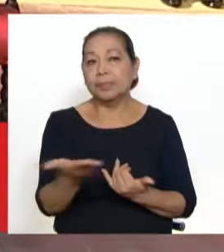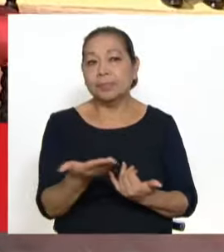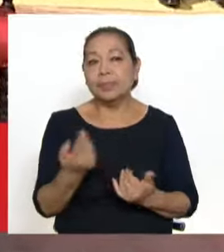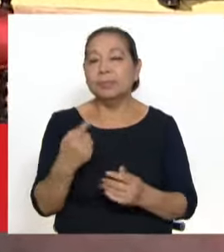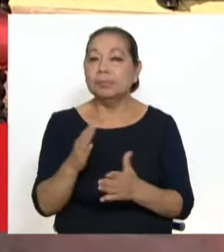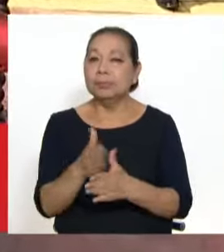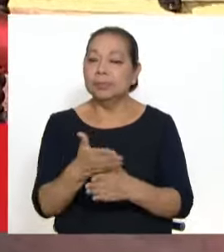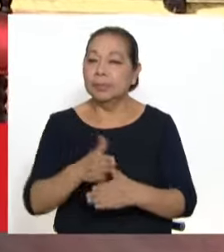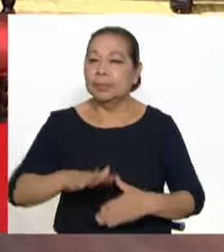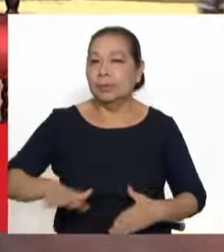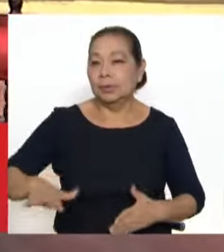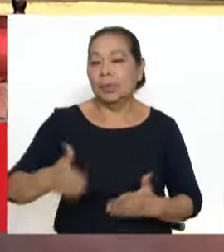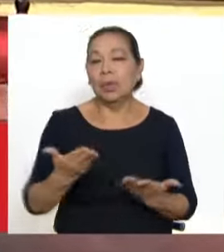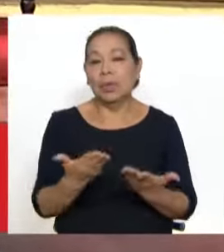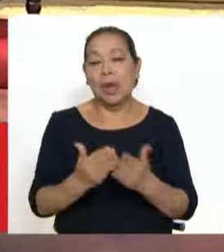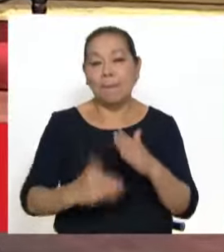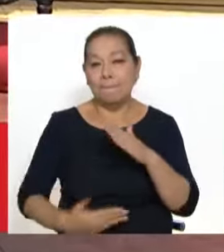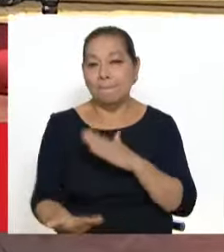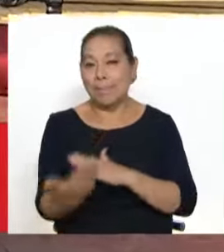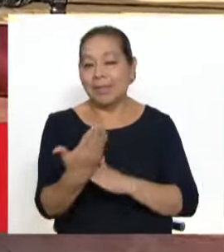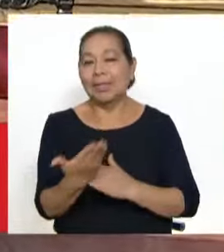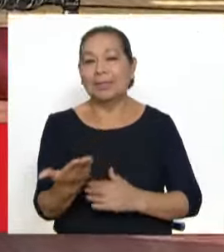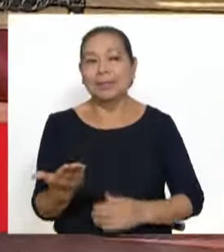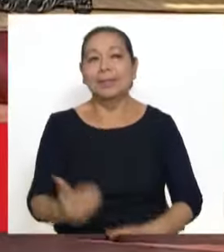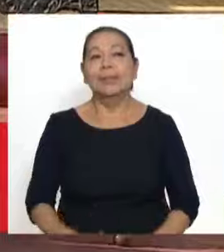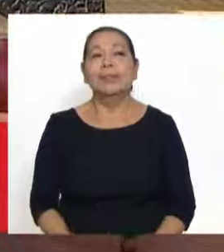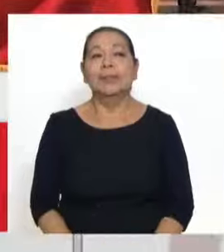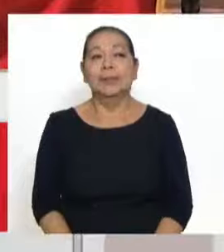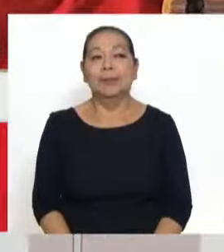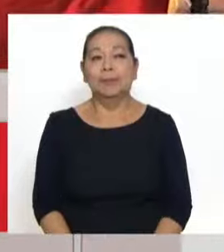tenemos para compartir a esta hora de la mañana, compañeras.